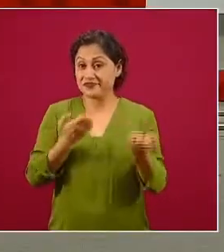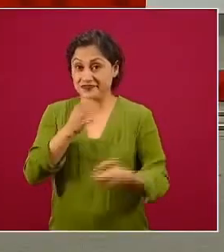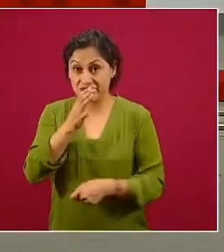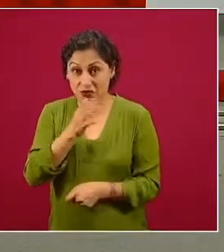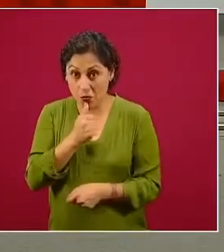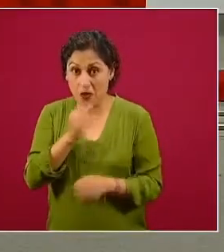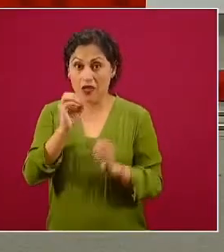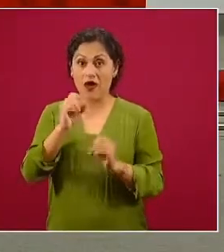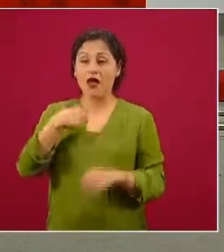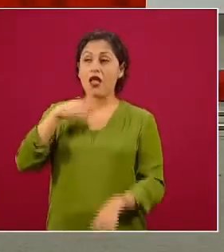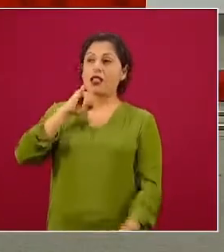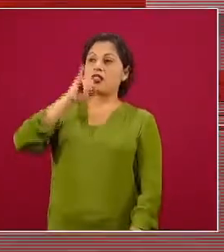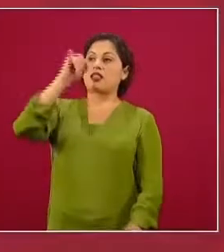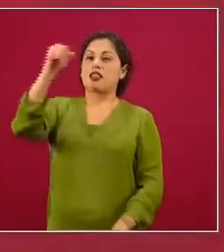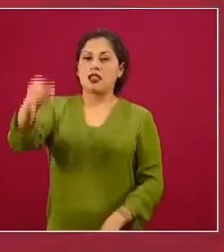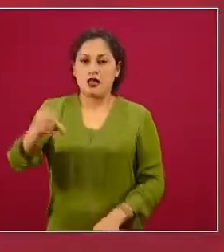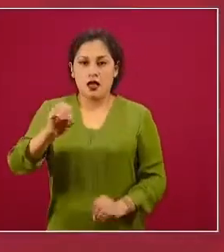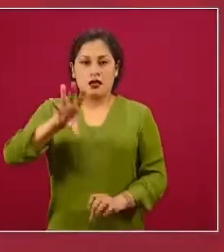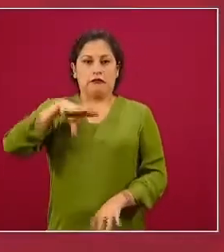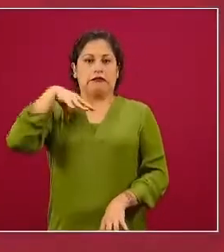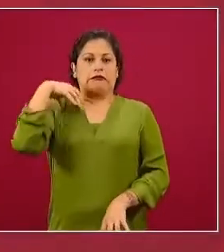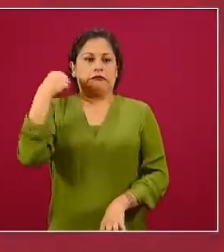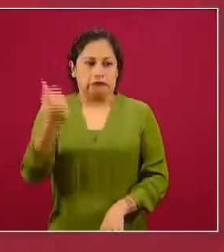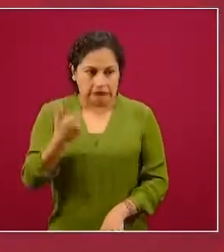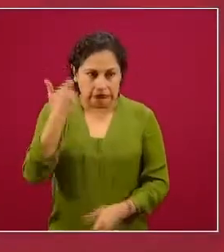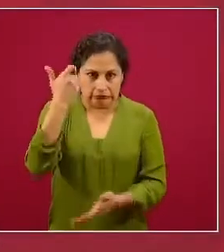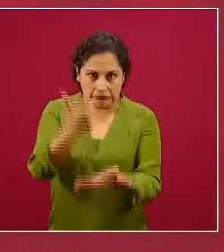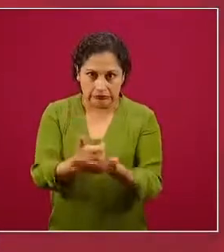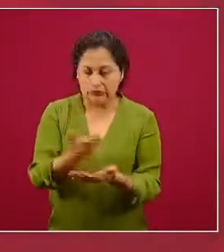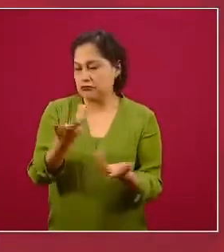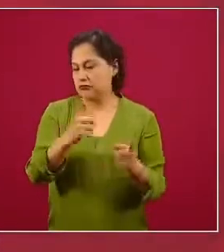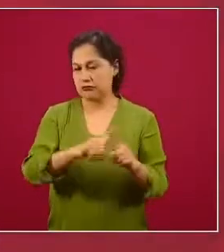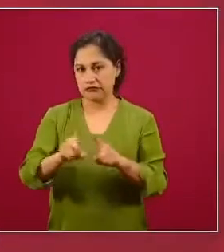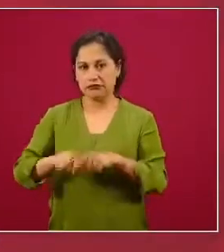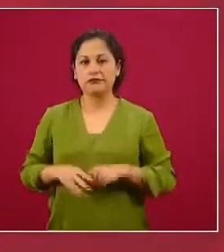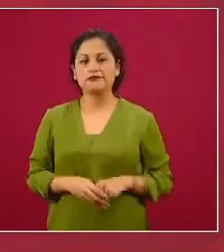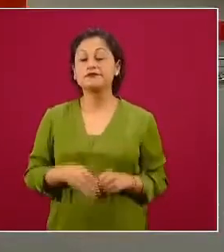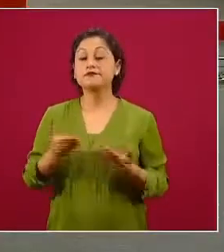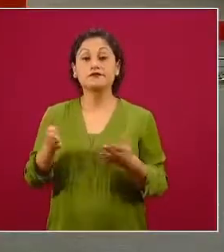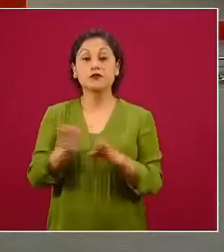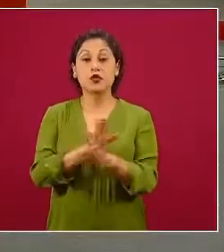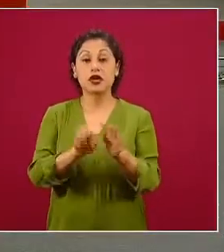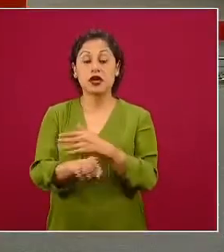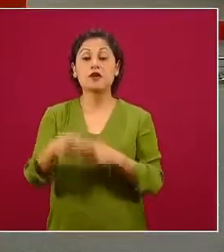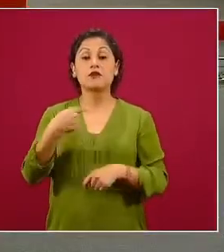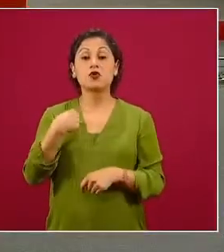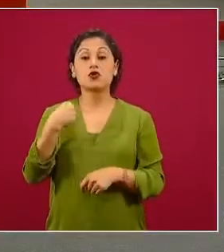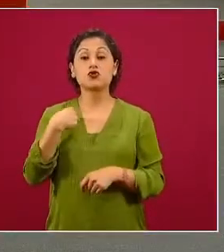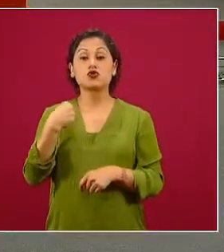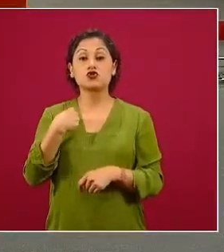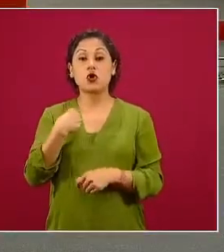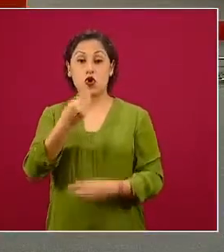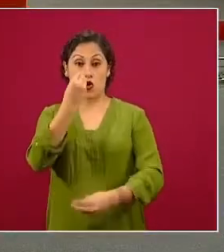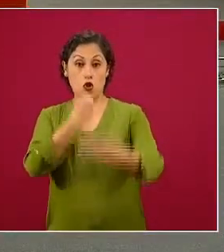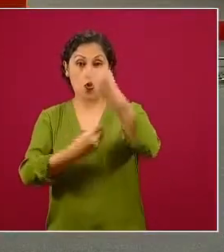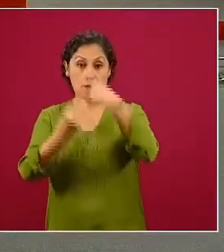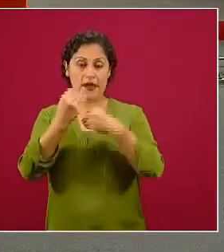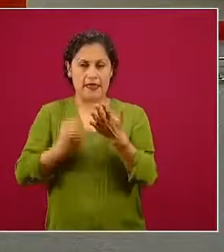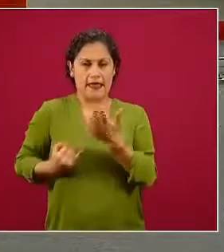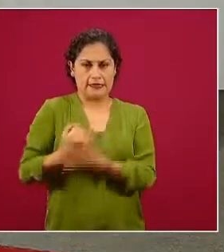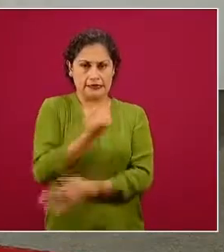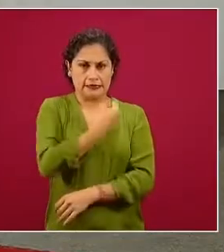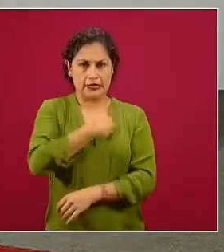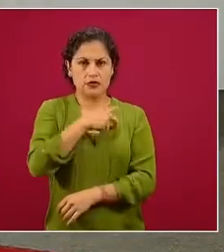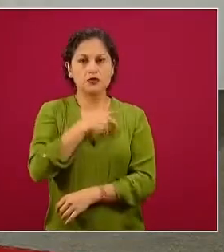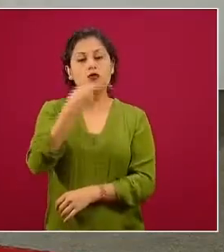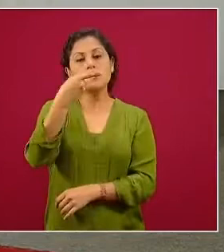respecto a actividad física. Respecto a alimentación, si salgo y lo que veo, en lugar de frutas, verduras,